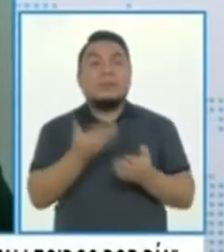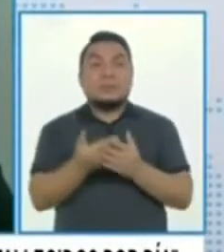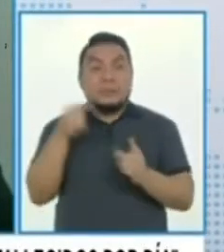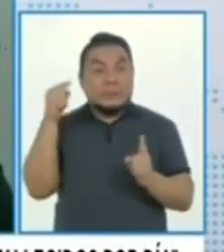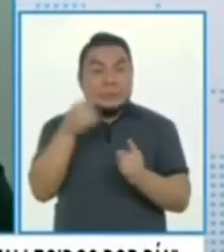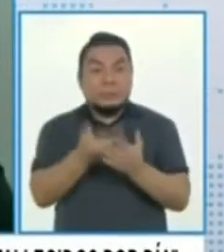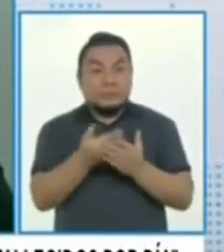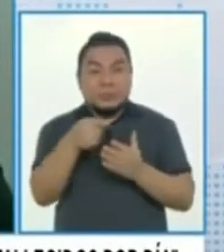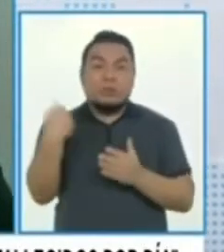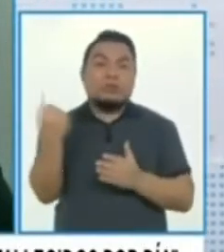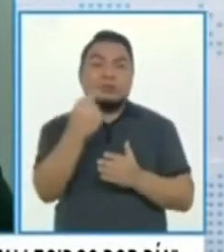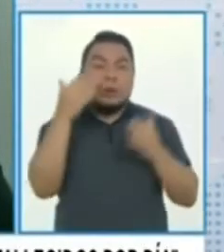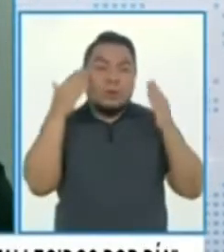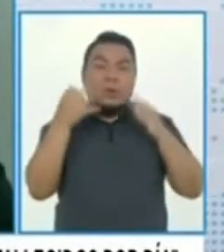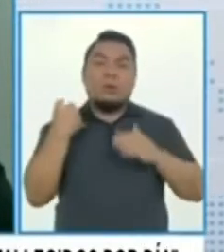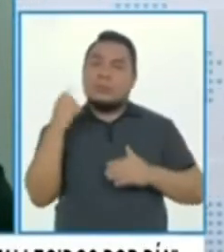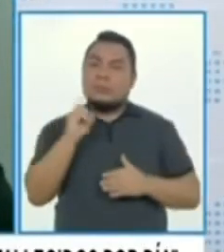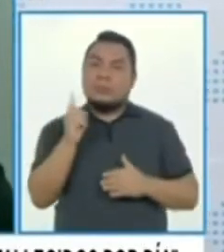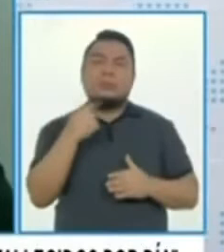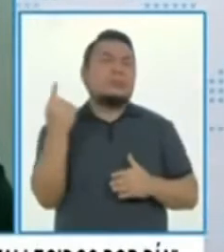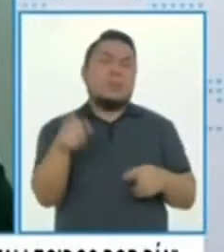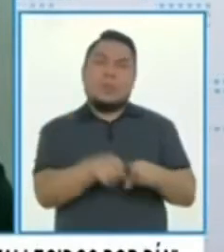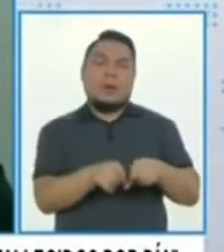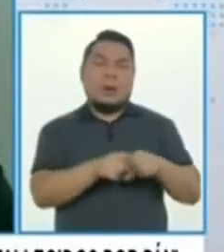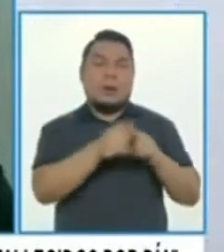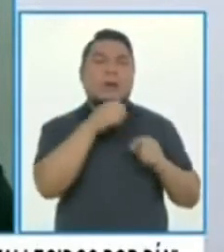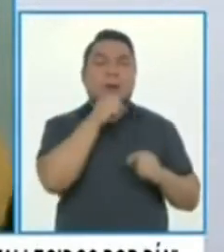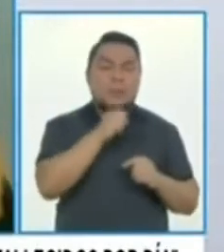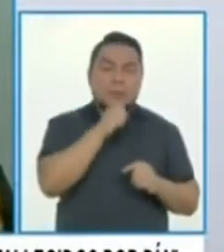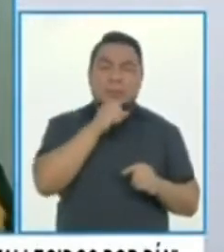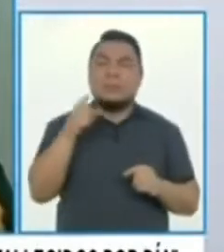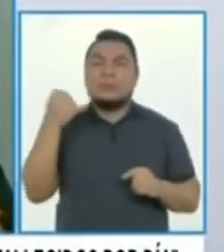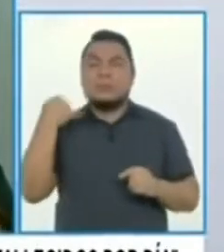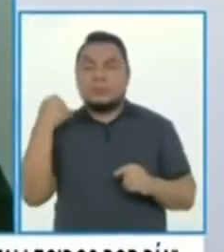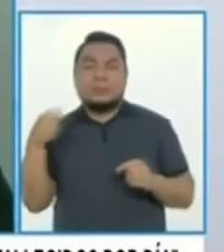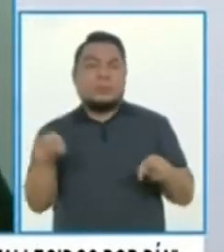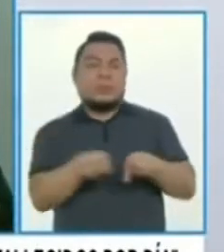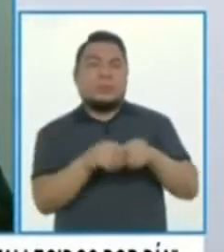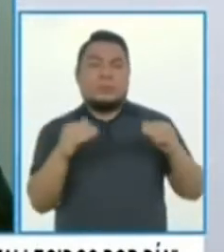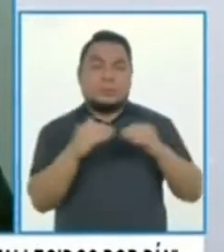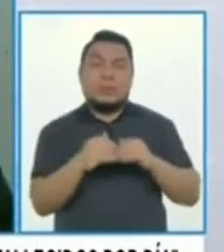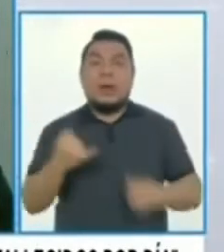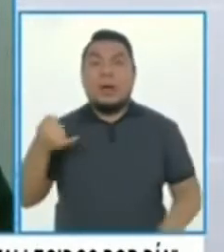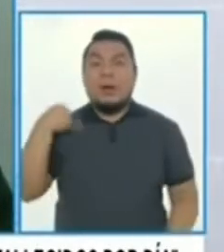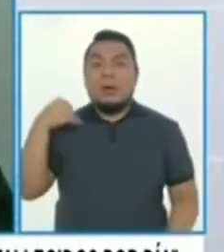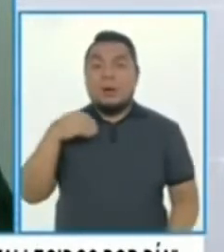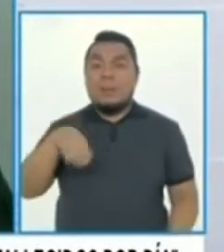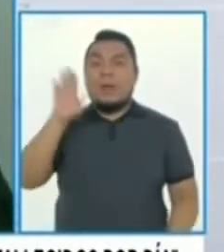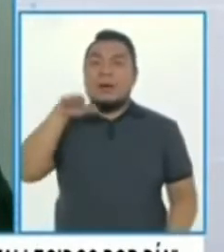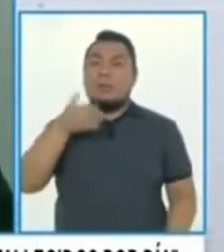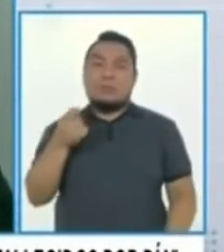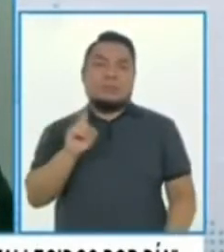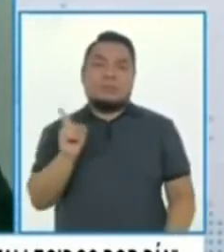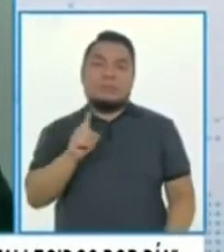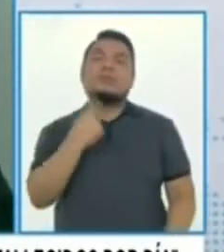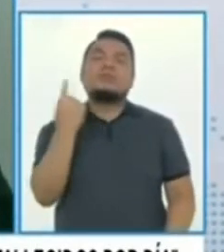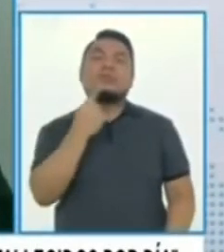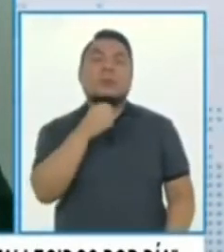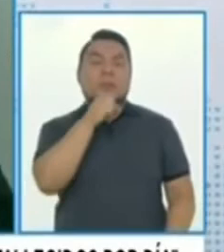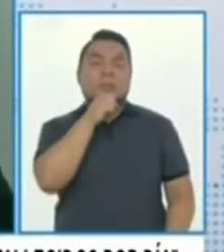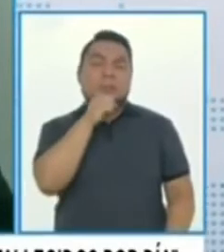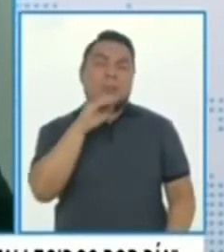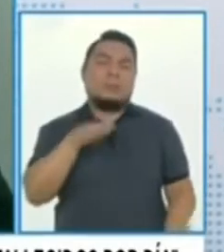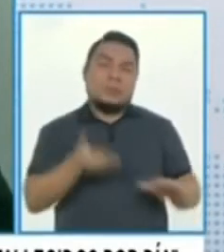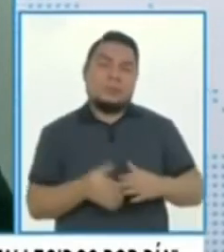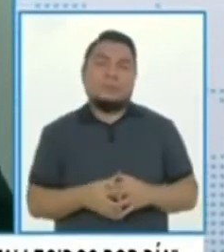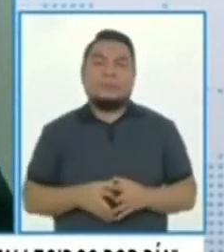para eso. Me gustaría decirte, pero no hay un crecimiento aún de fallecidos en jóvenes. La que está despegando es de fallecidos de